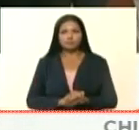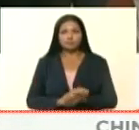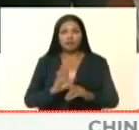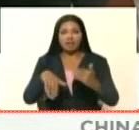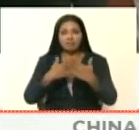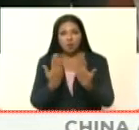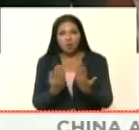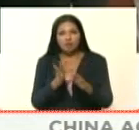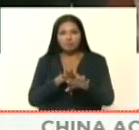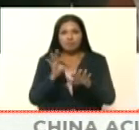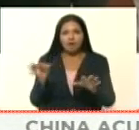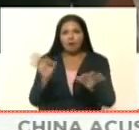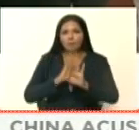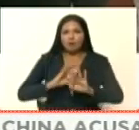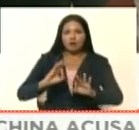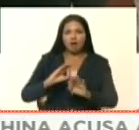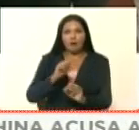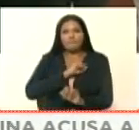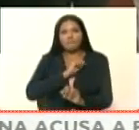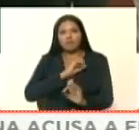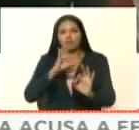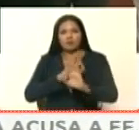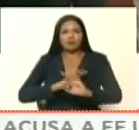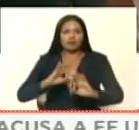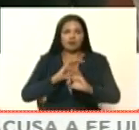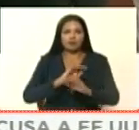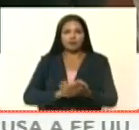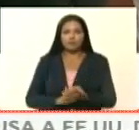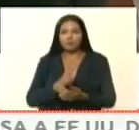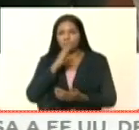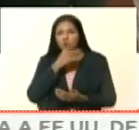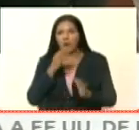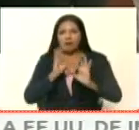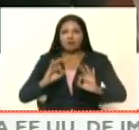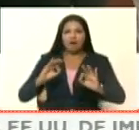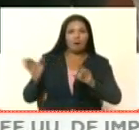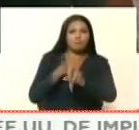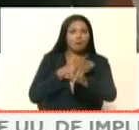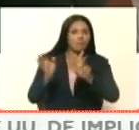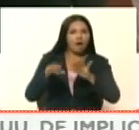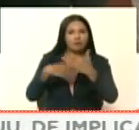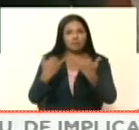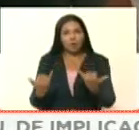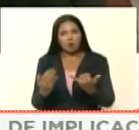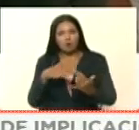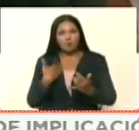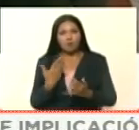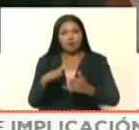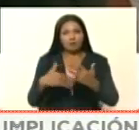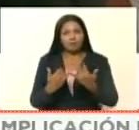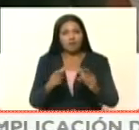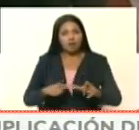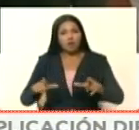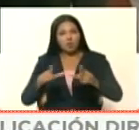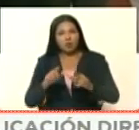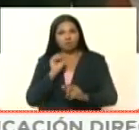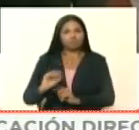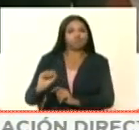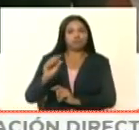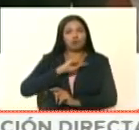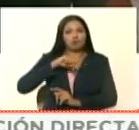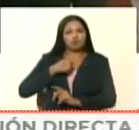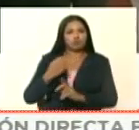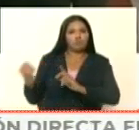vamos a dejar intimidar por ningún tipo de agresión que se pueda hacer en nuestra cuenta,